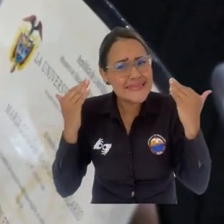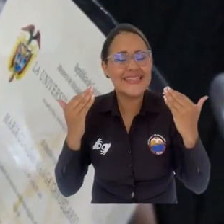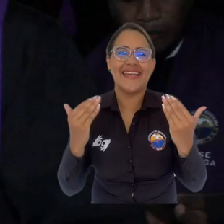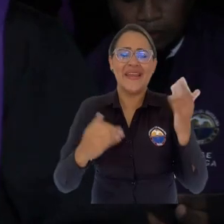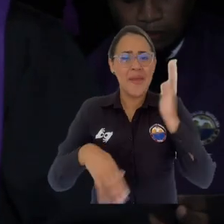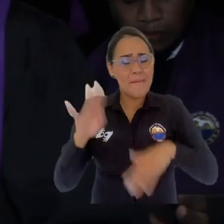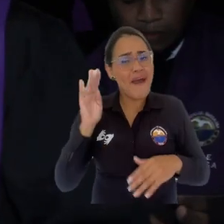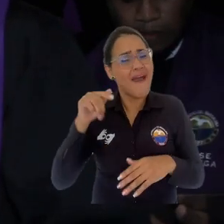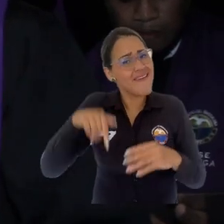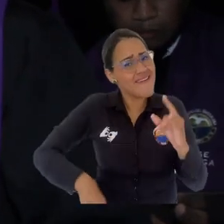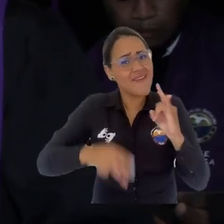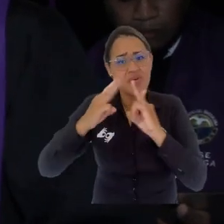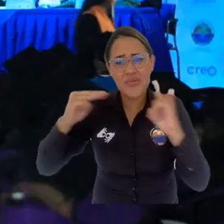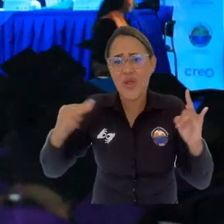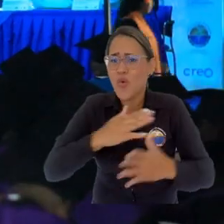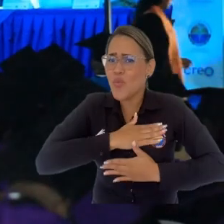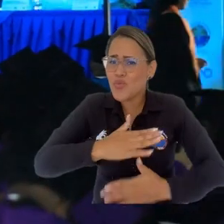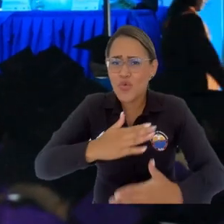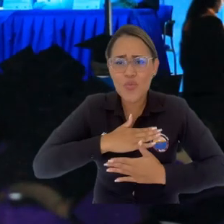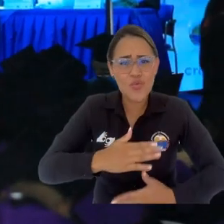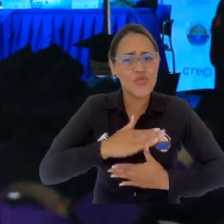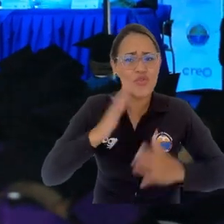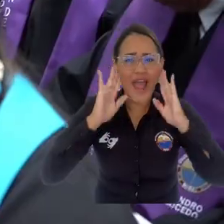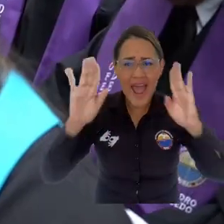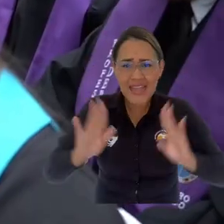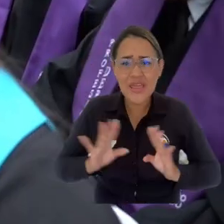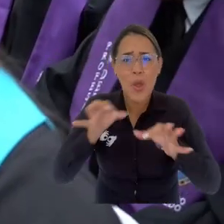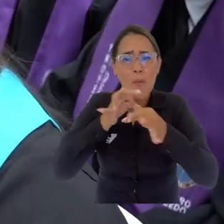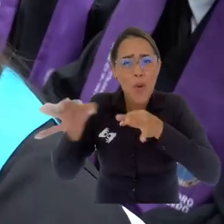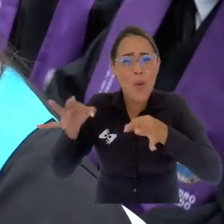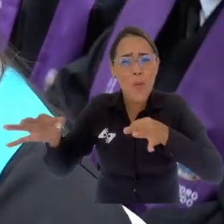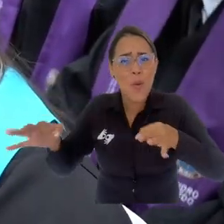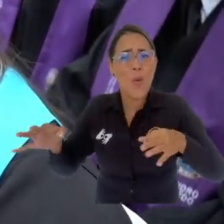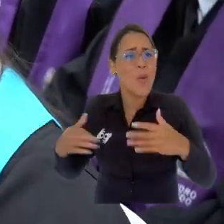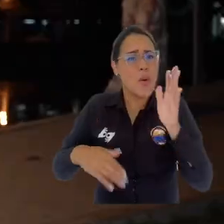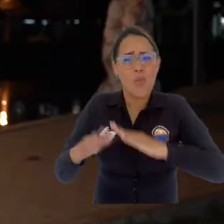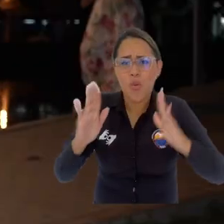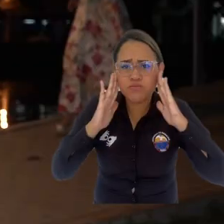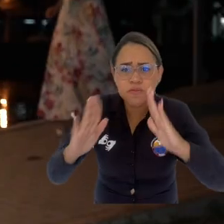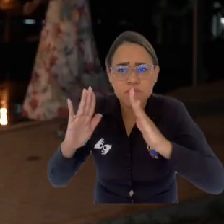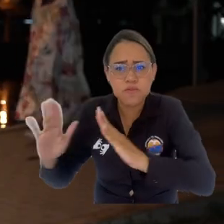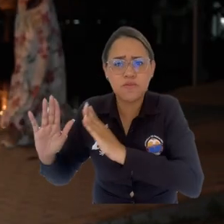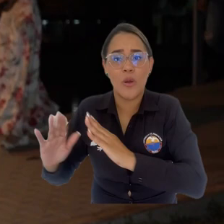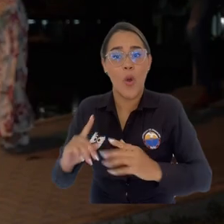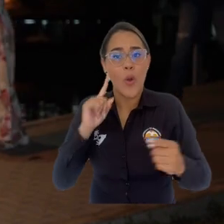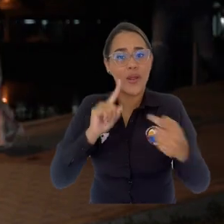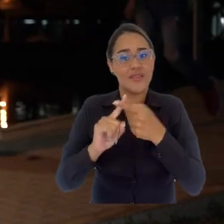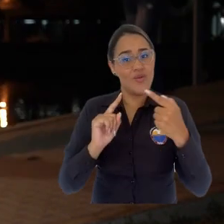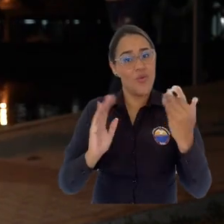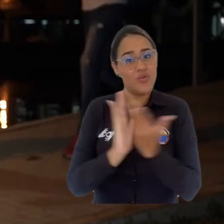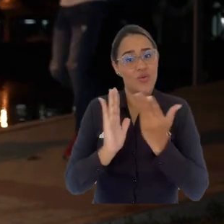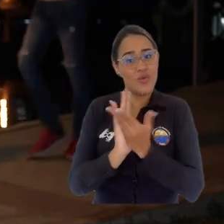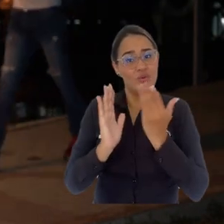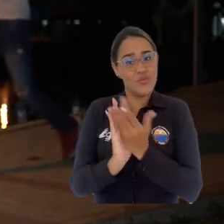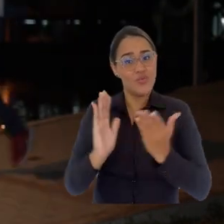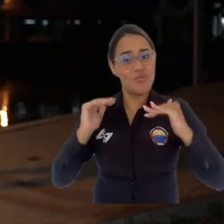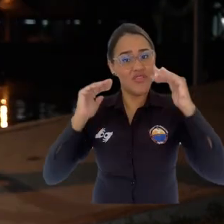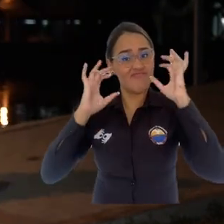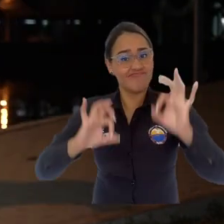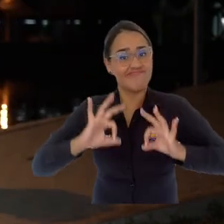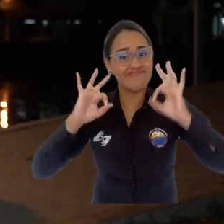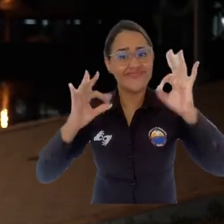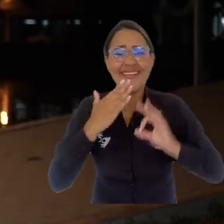expandirse a rincones donde es muy difícil acceder a educación superior de alta calidad la Universidad del Magdalena ha sido muy